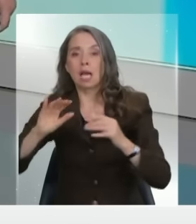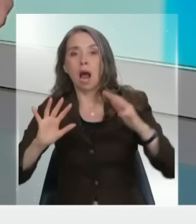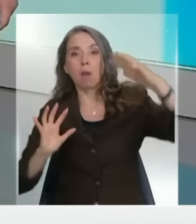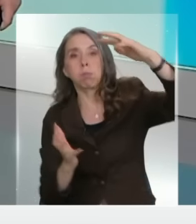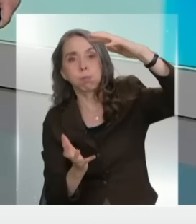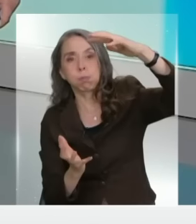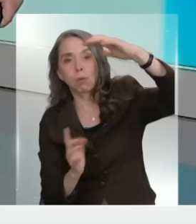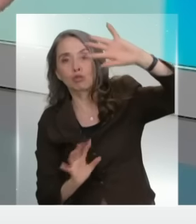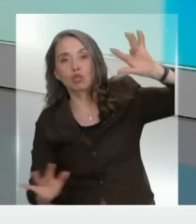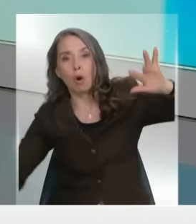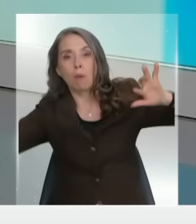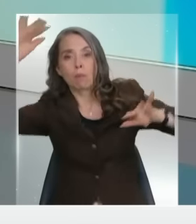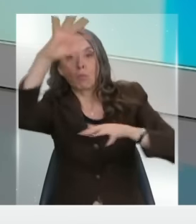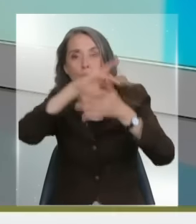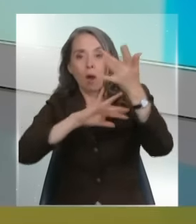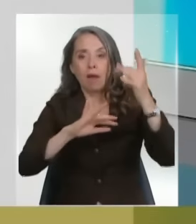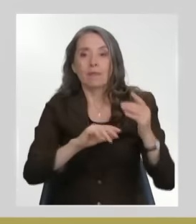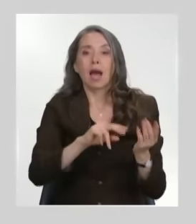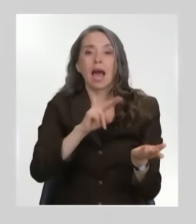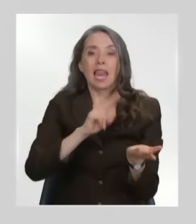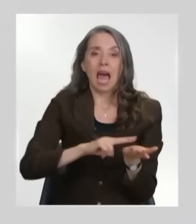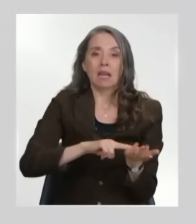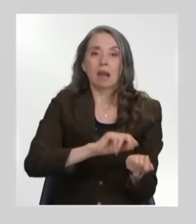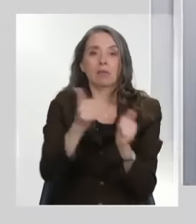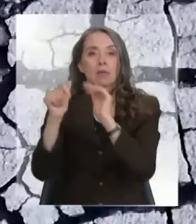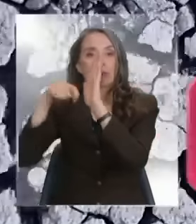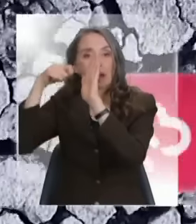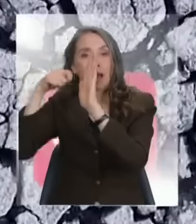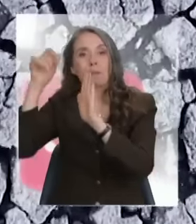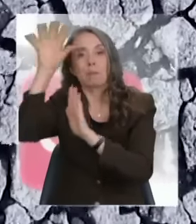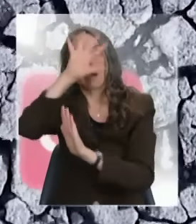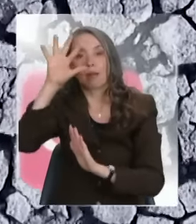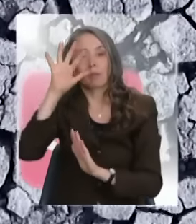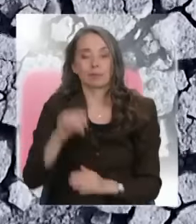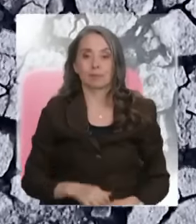Entonces la realidad superaría la ficción.